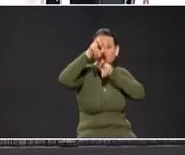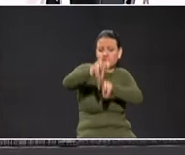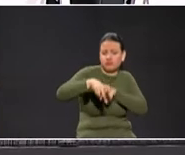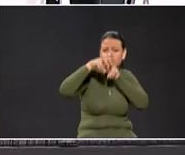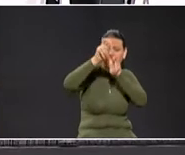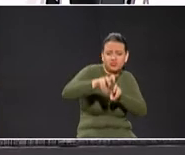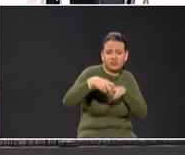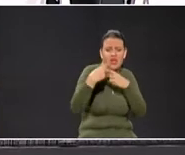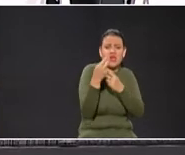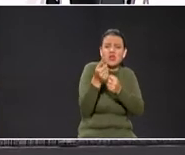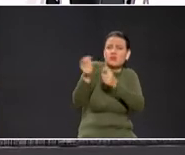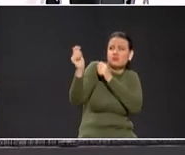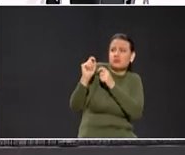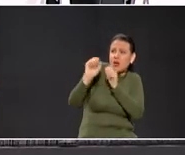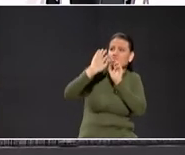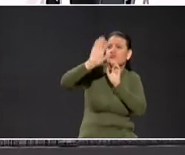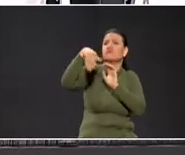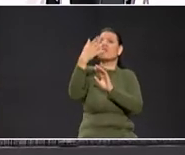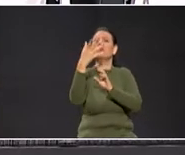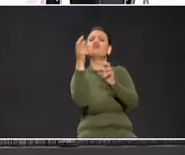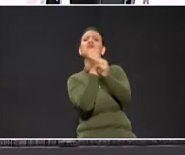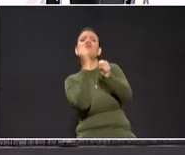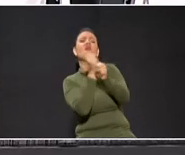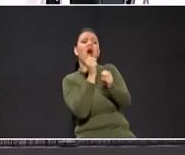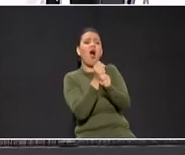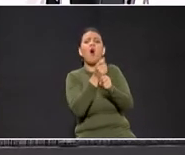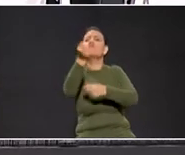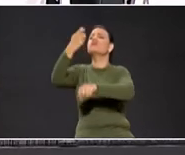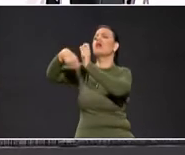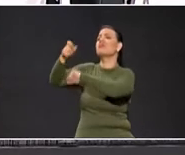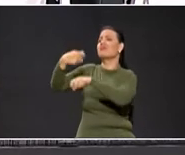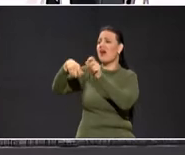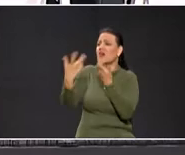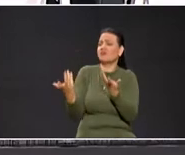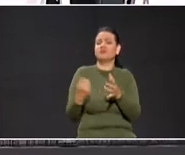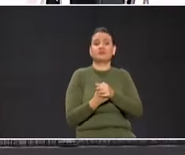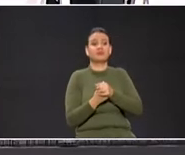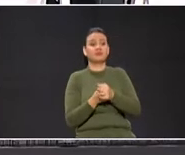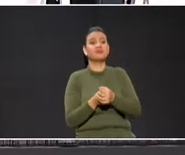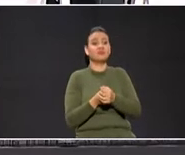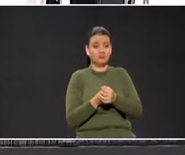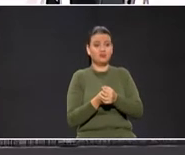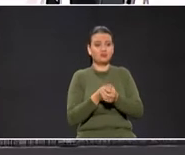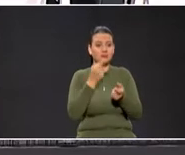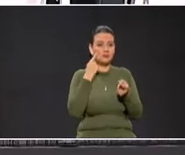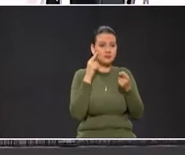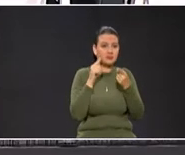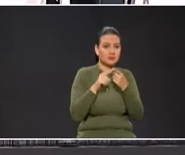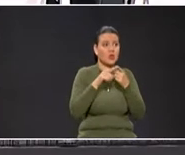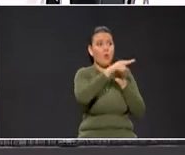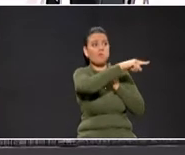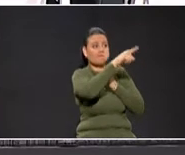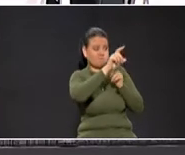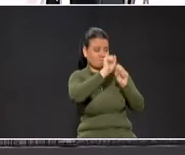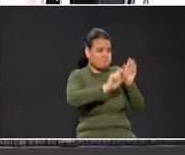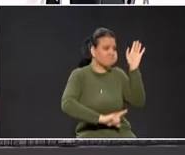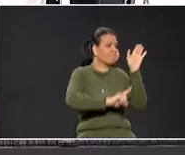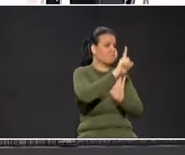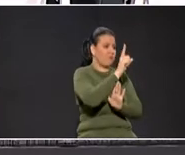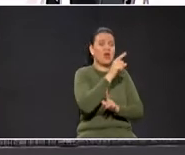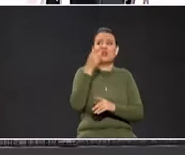de alimentos 0km o km0 con menor huella de carbono para llevar también la posibilidad en estos sectores a partir de la